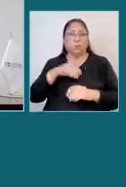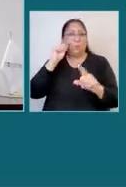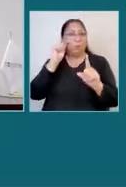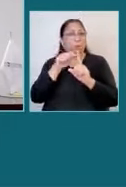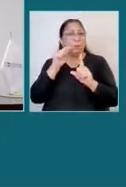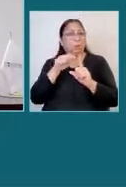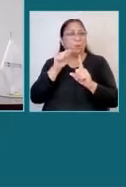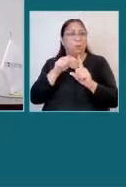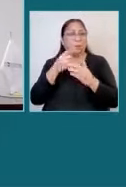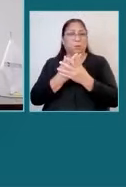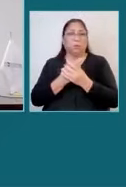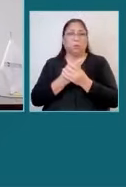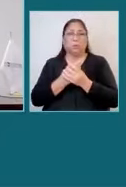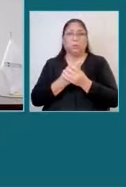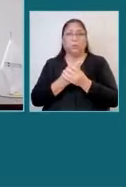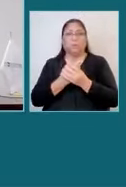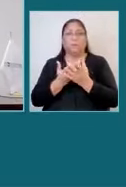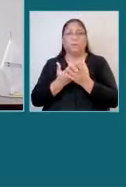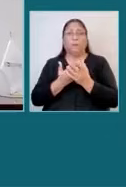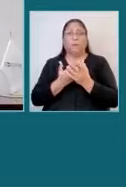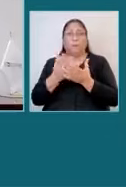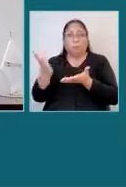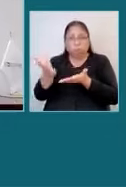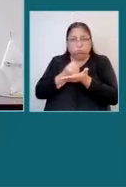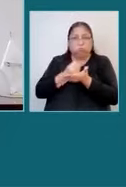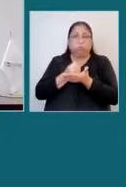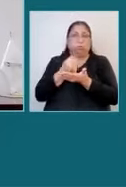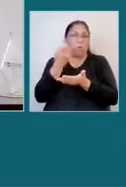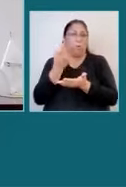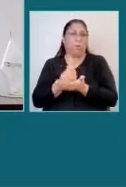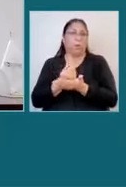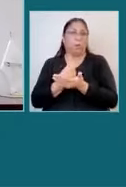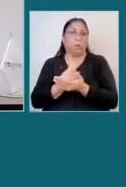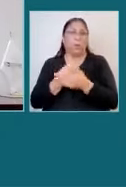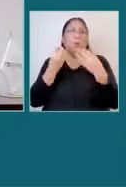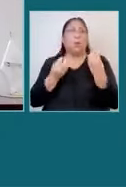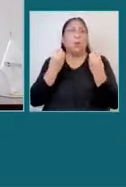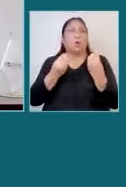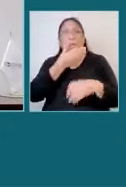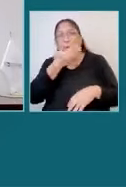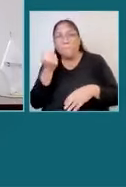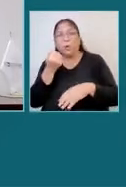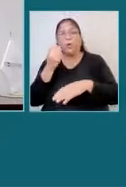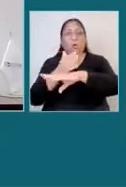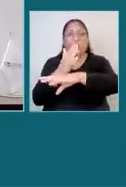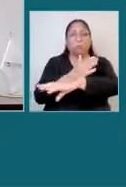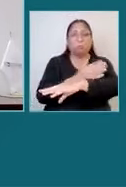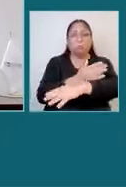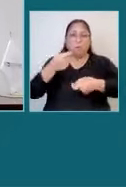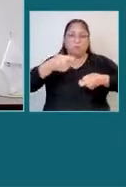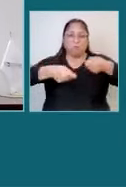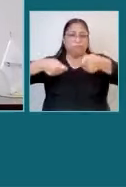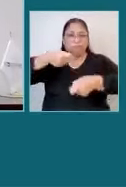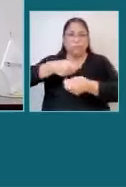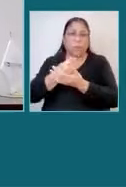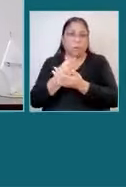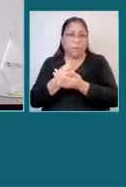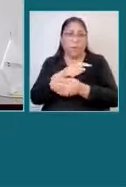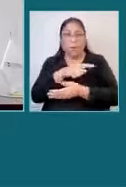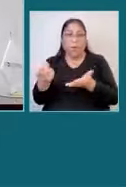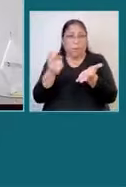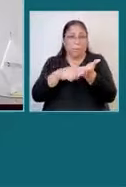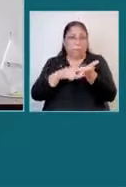esta atracción, ¿no?, de capital y cómo mejorar la oferta de capital para startups en